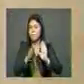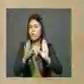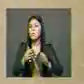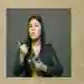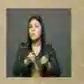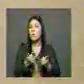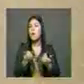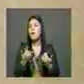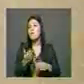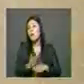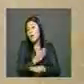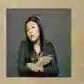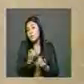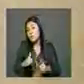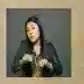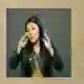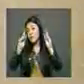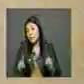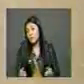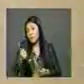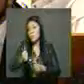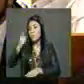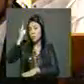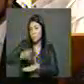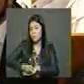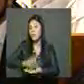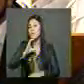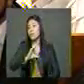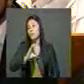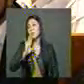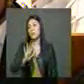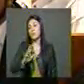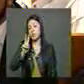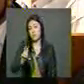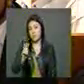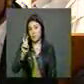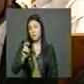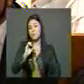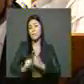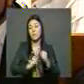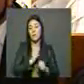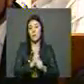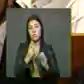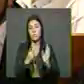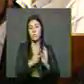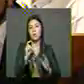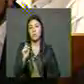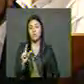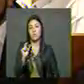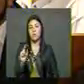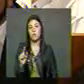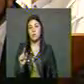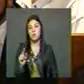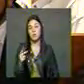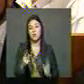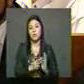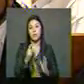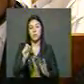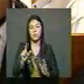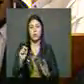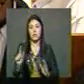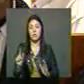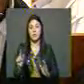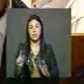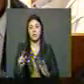su decisión, sentencia C-577 del año 2011. Como quiera que, en